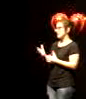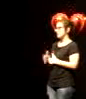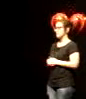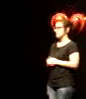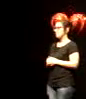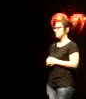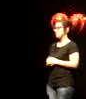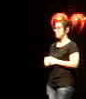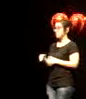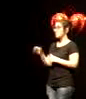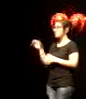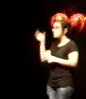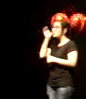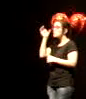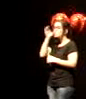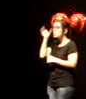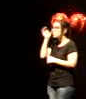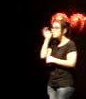¿Les escucho?